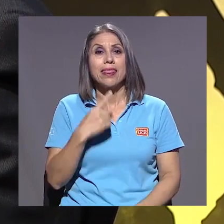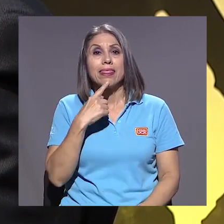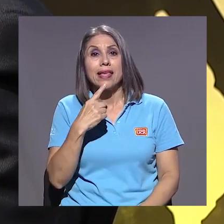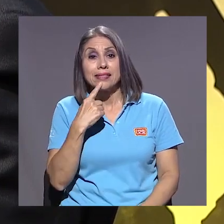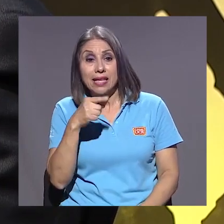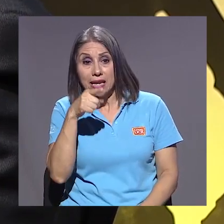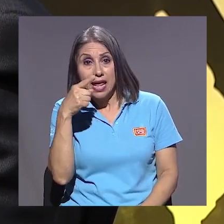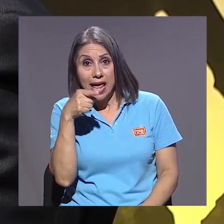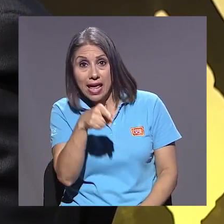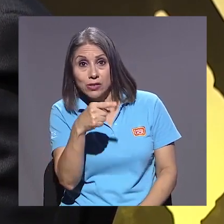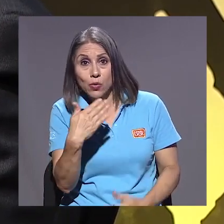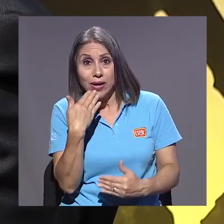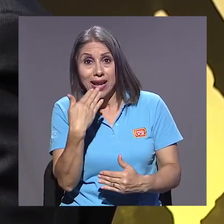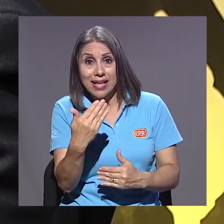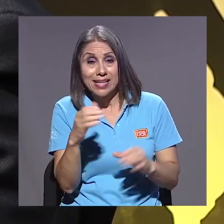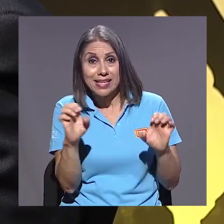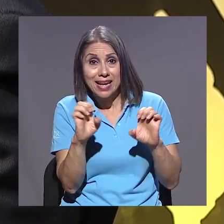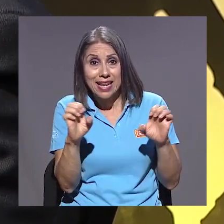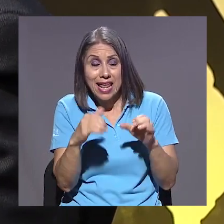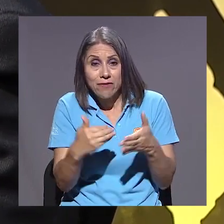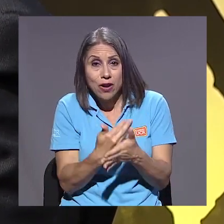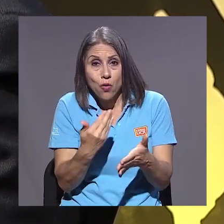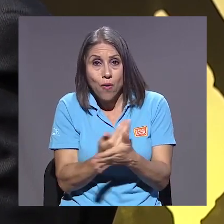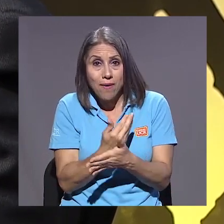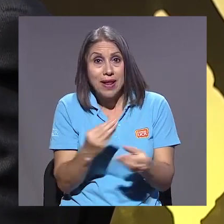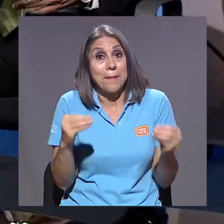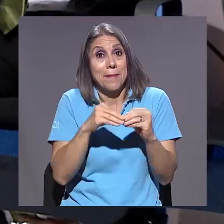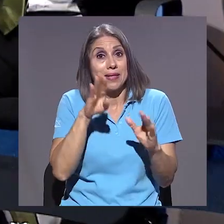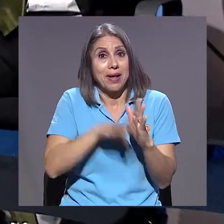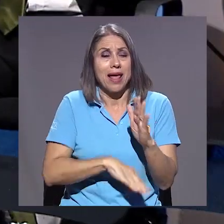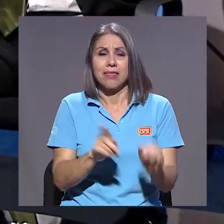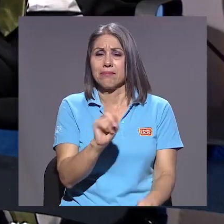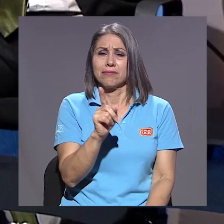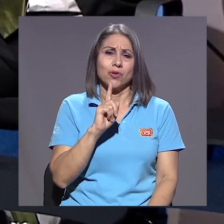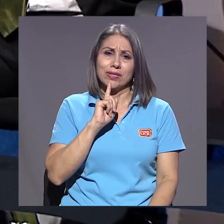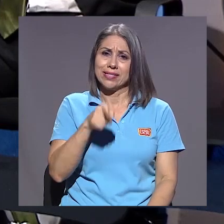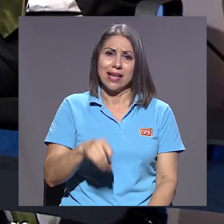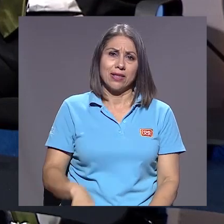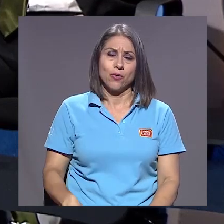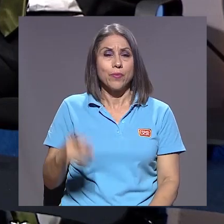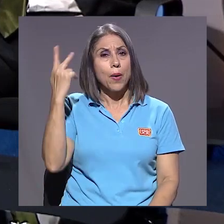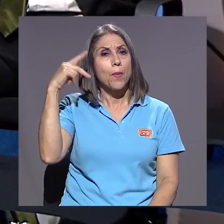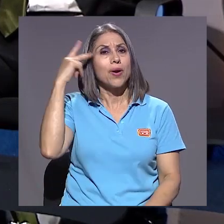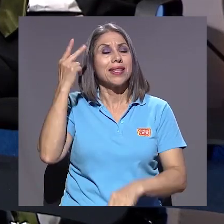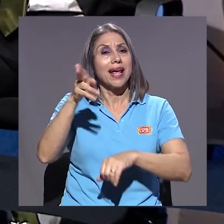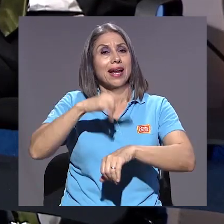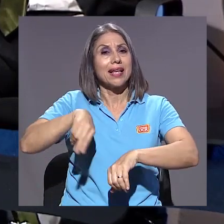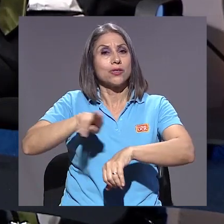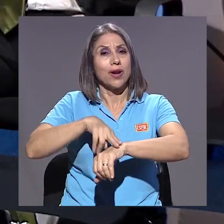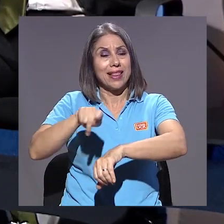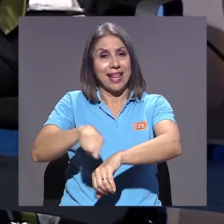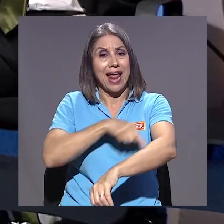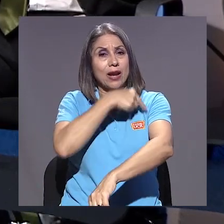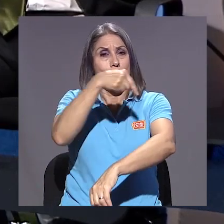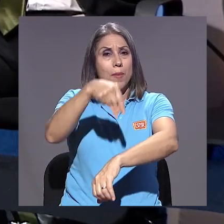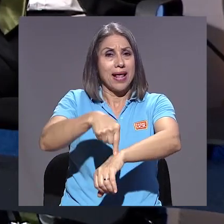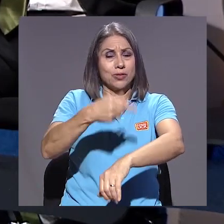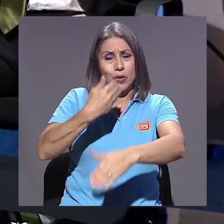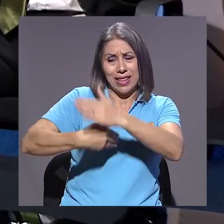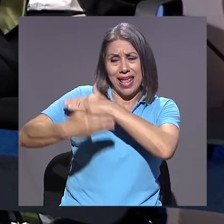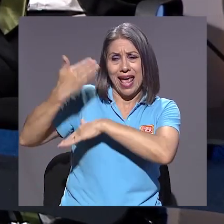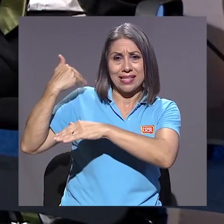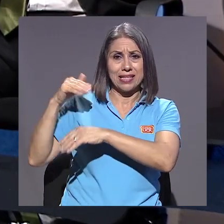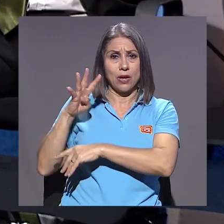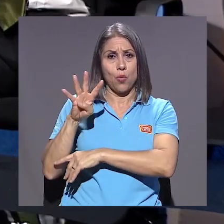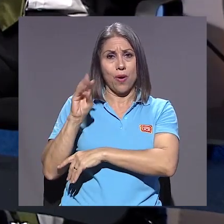ser renovable es más barata, eso no es cierto. O sea, lo que la política nacional de largo plazo de hace 20, 30, 40